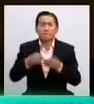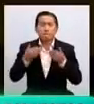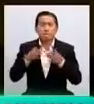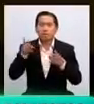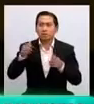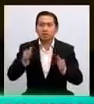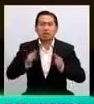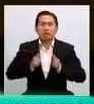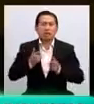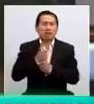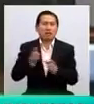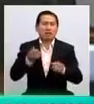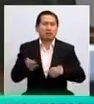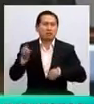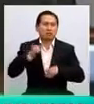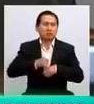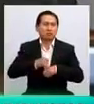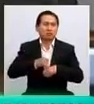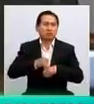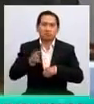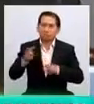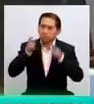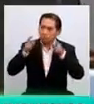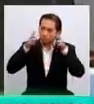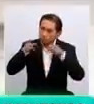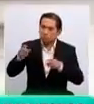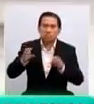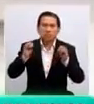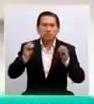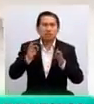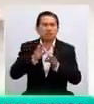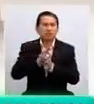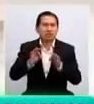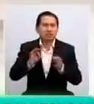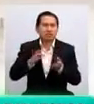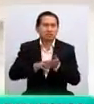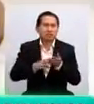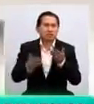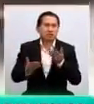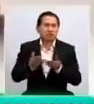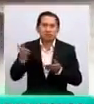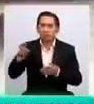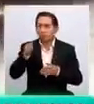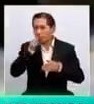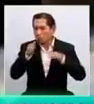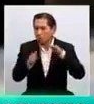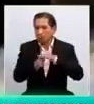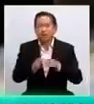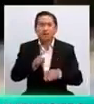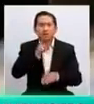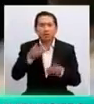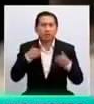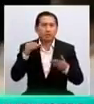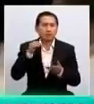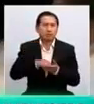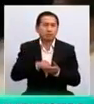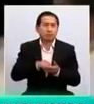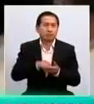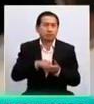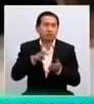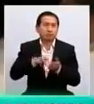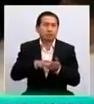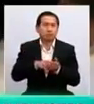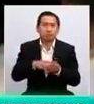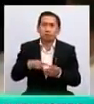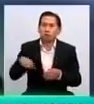paraísos fiscales, países donde la fiscalización es casi inexistente y el anonimato está garantizado. Esto tras la